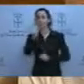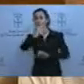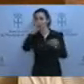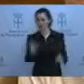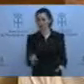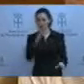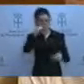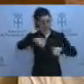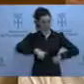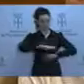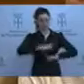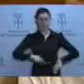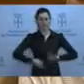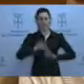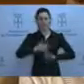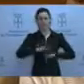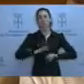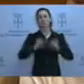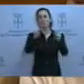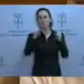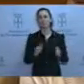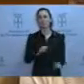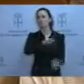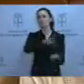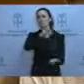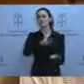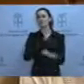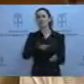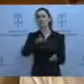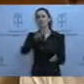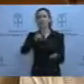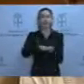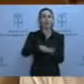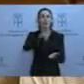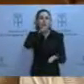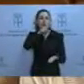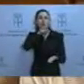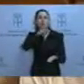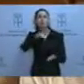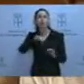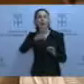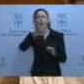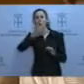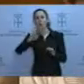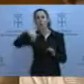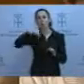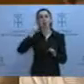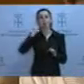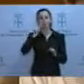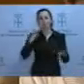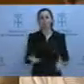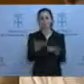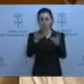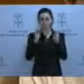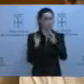evidentemente, por aquí parece ser que vamos a dar títulos homologados de Lingua de León Avia. Que no voy a entrar, sería otro debate. Pero me parece que como promoción cultural y